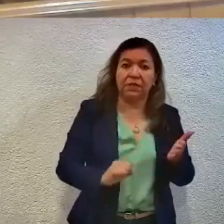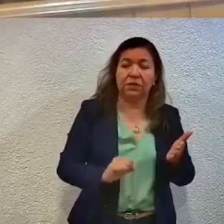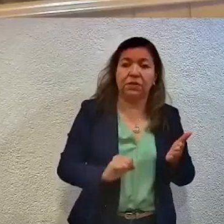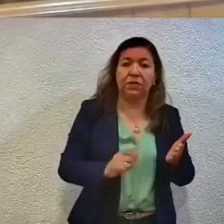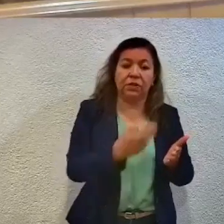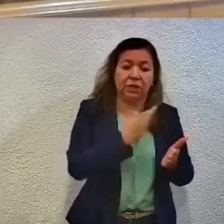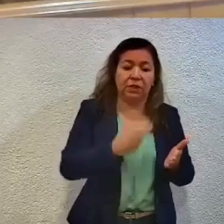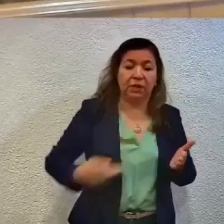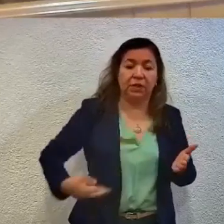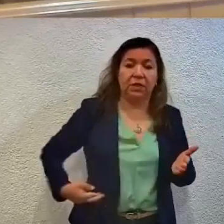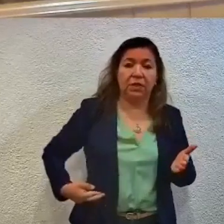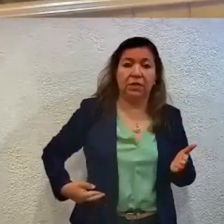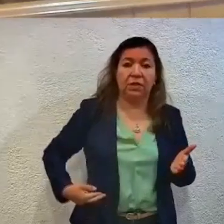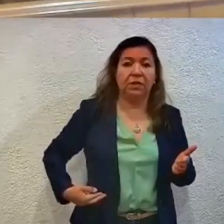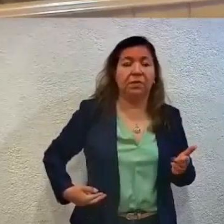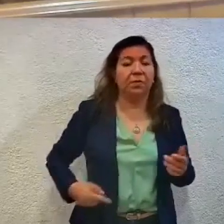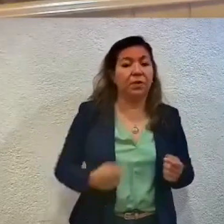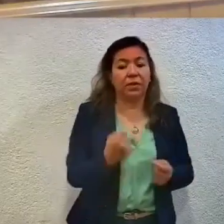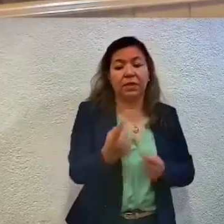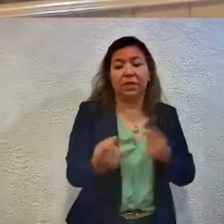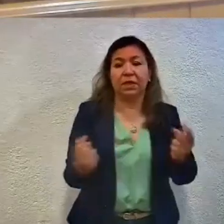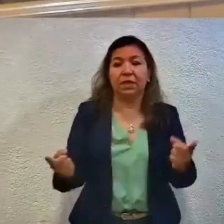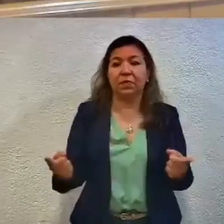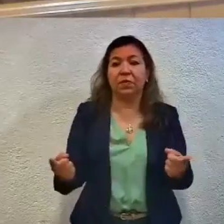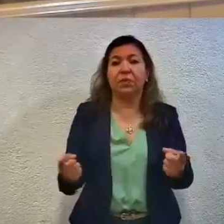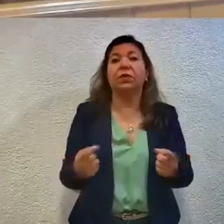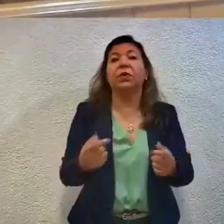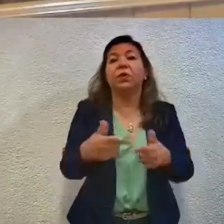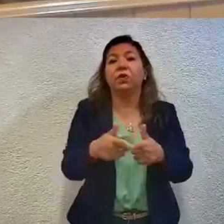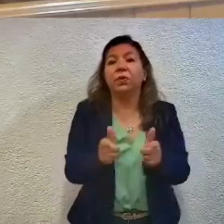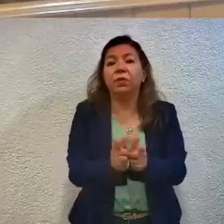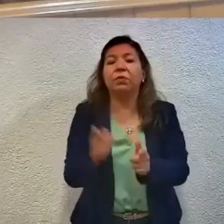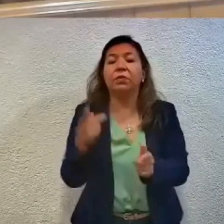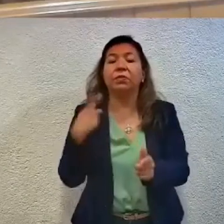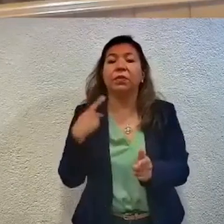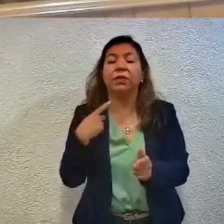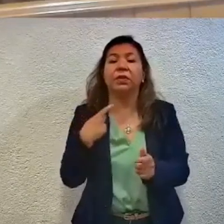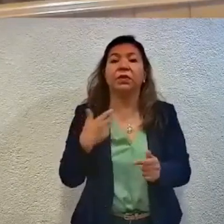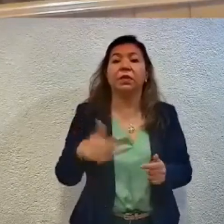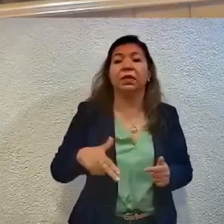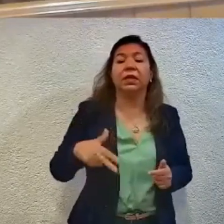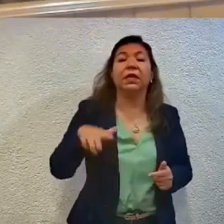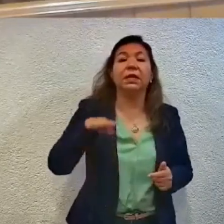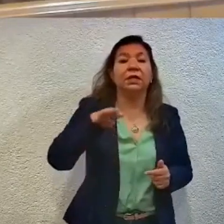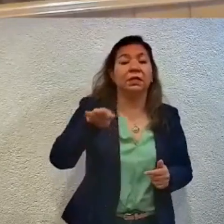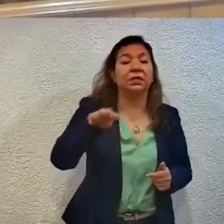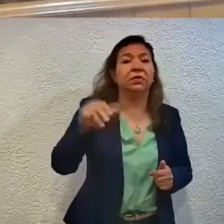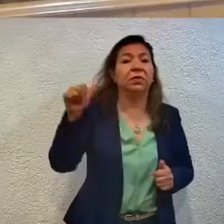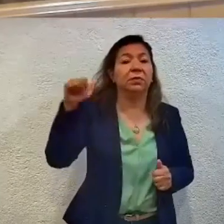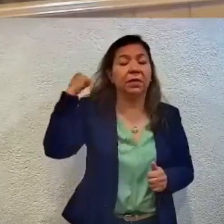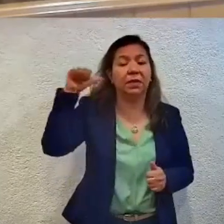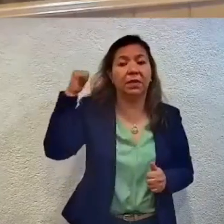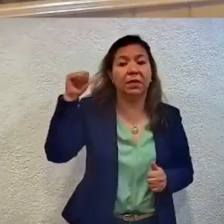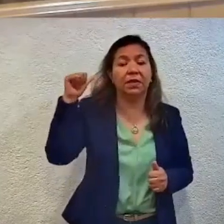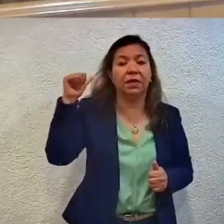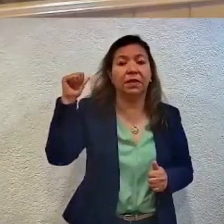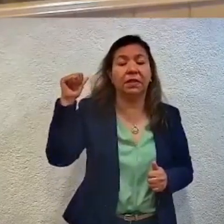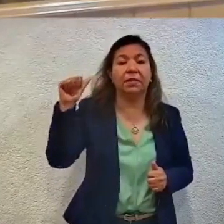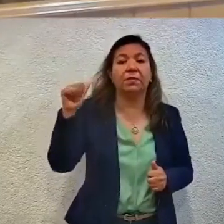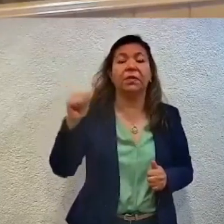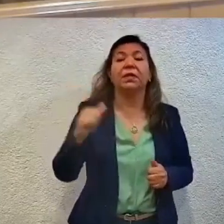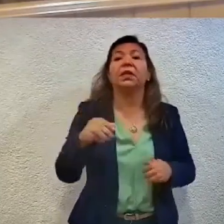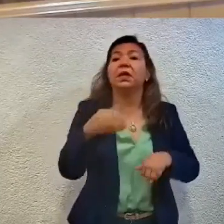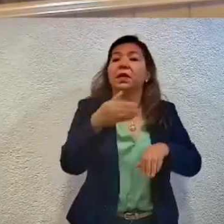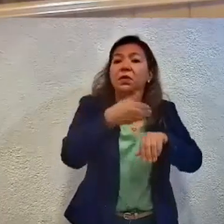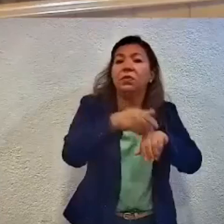de candidaturas de las regidurías propuestas por los partidos MC y Morena fueron aprobadas el 19 de abril por el acuerdo